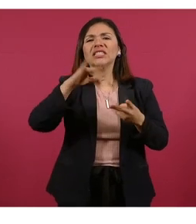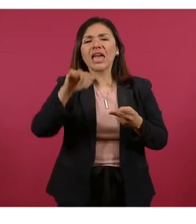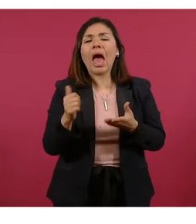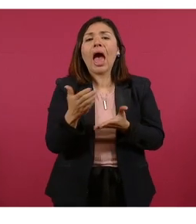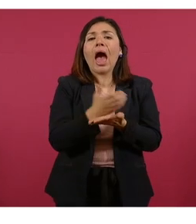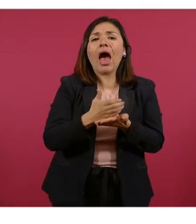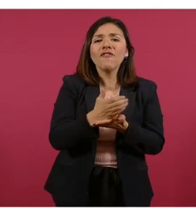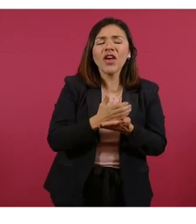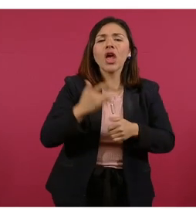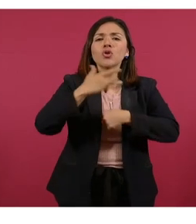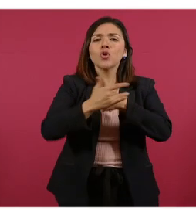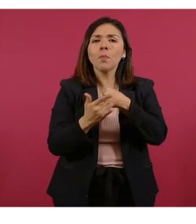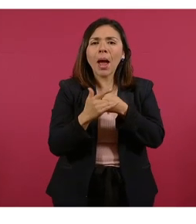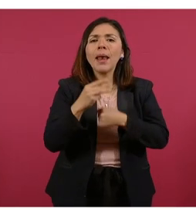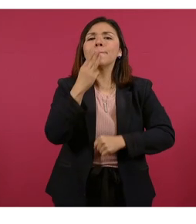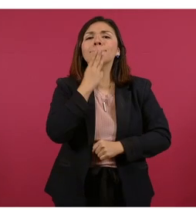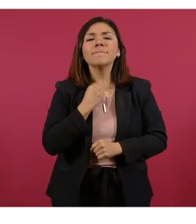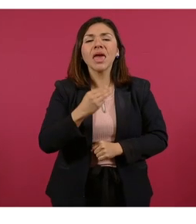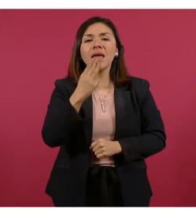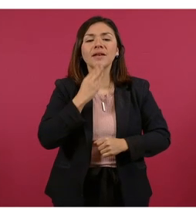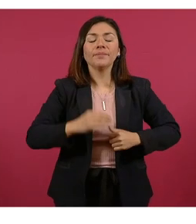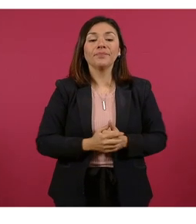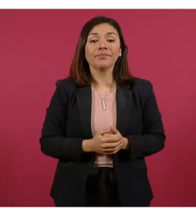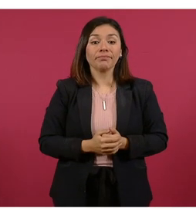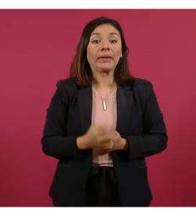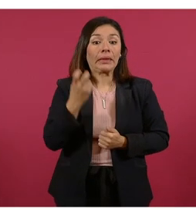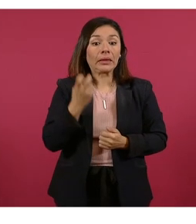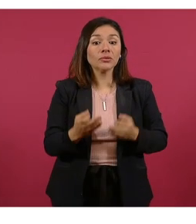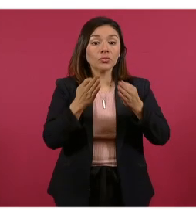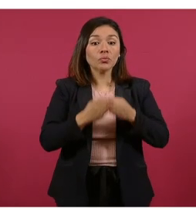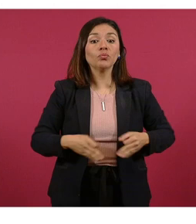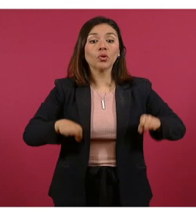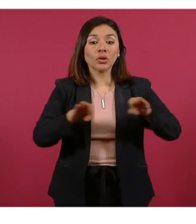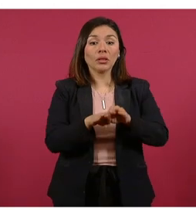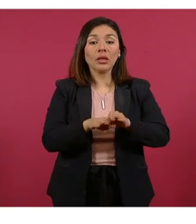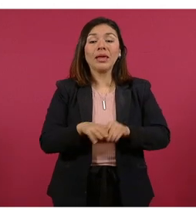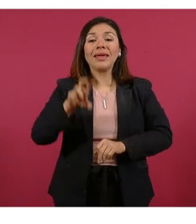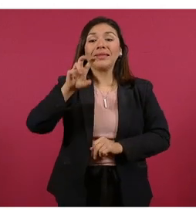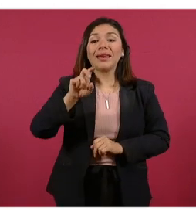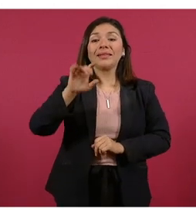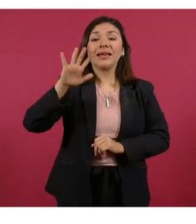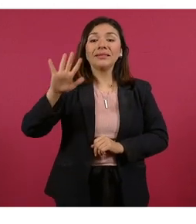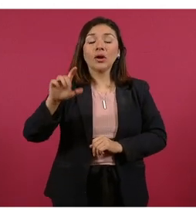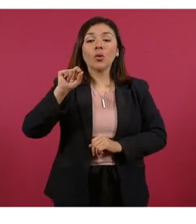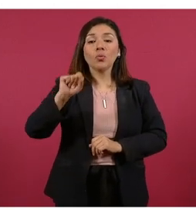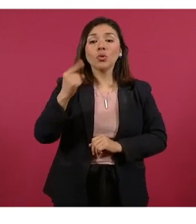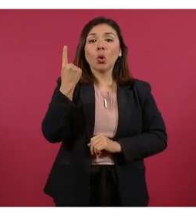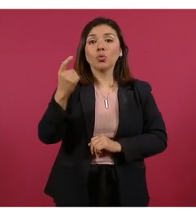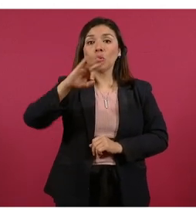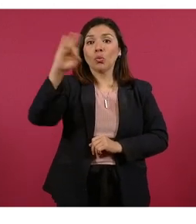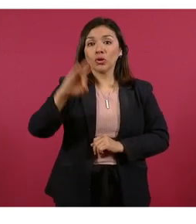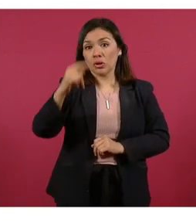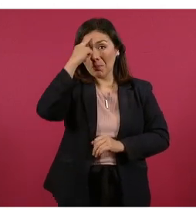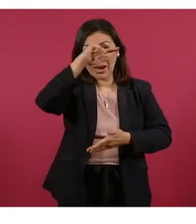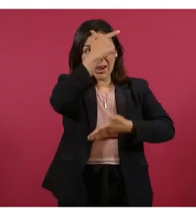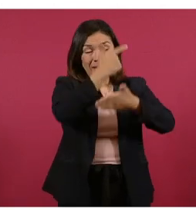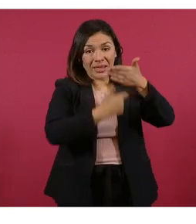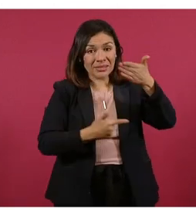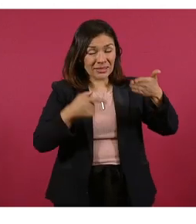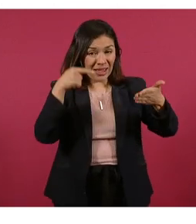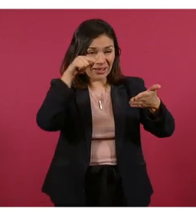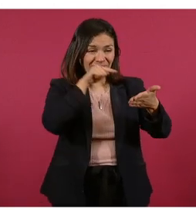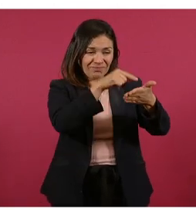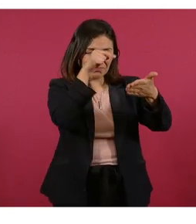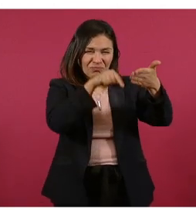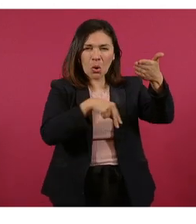cacao, nopal y miel. Es de destacar que el 35.1% del padrón corresponde a mujeres y